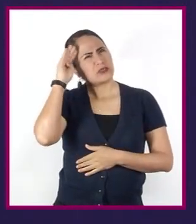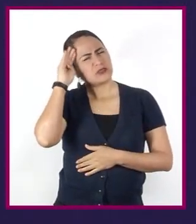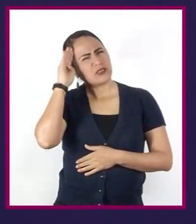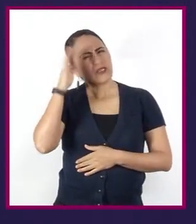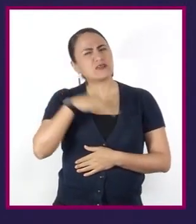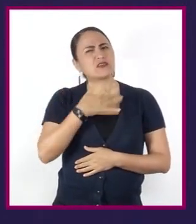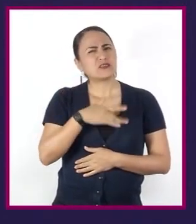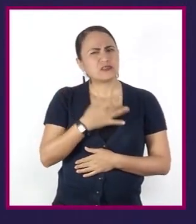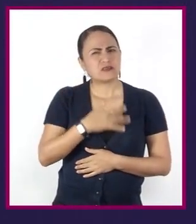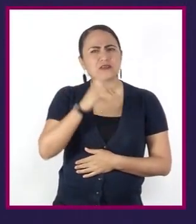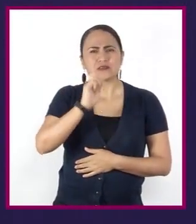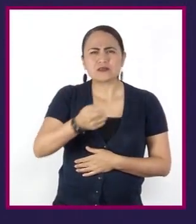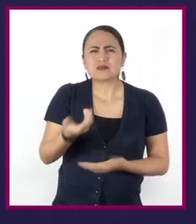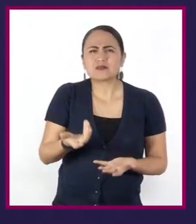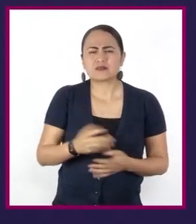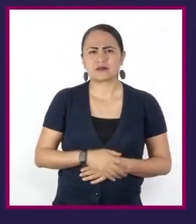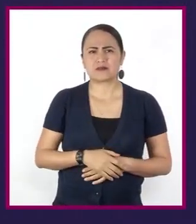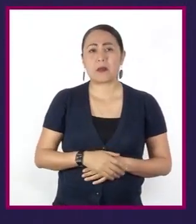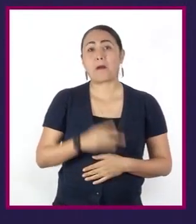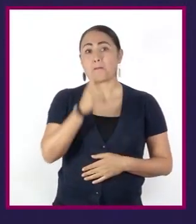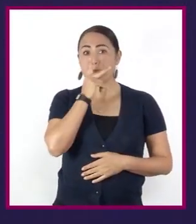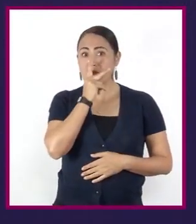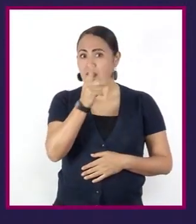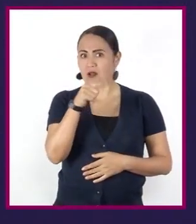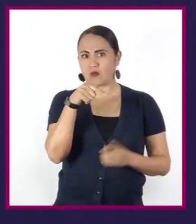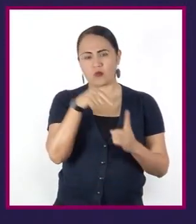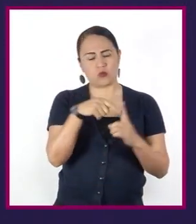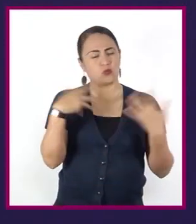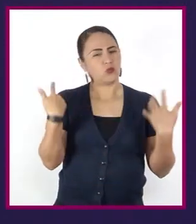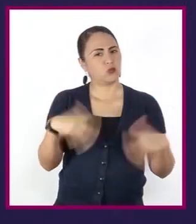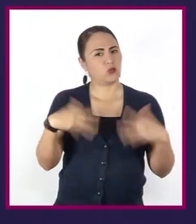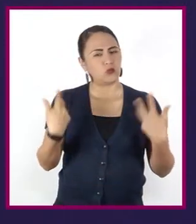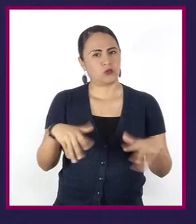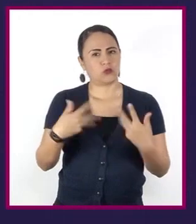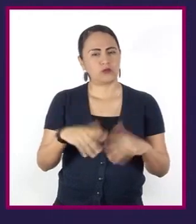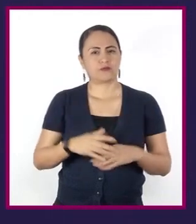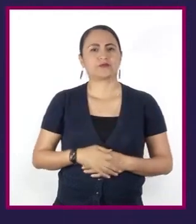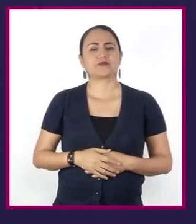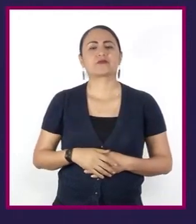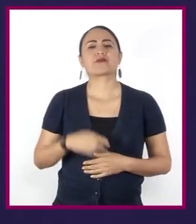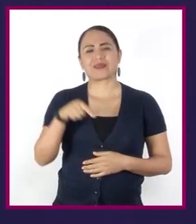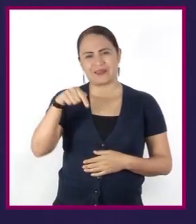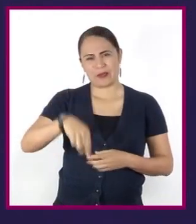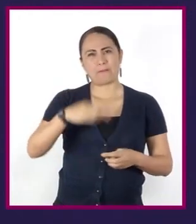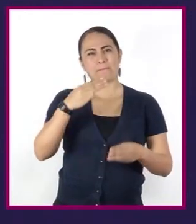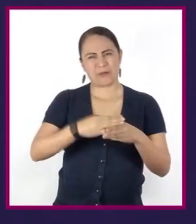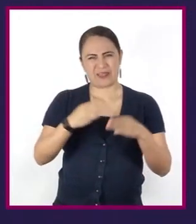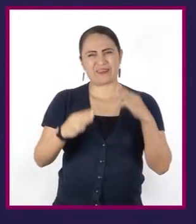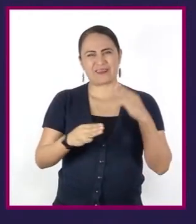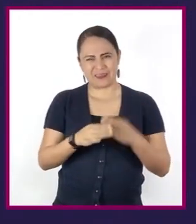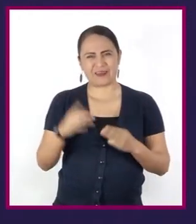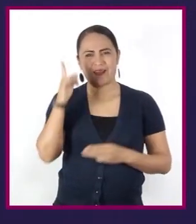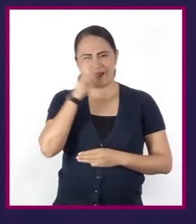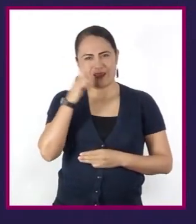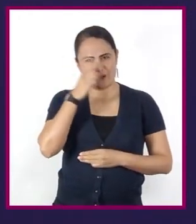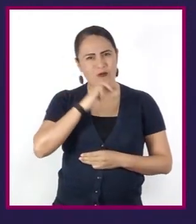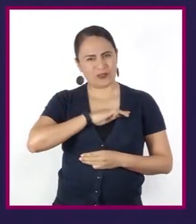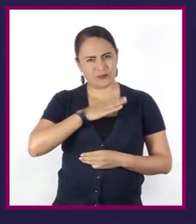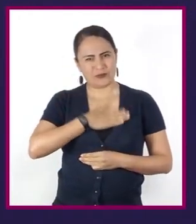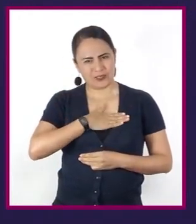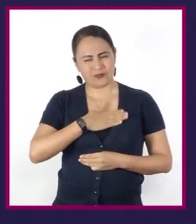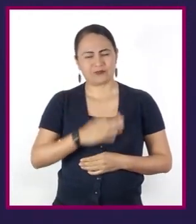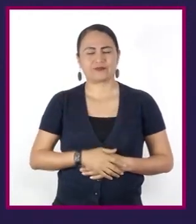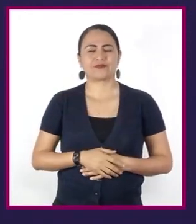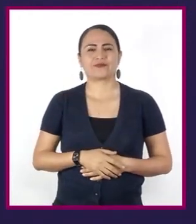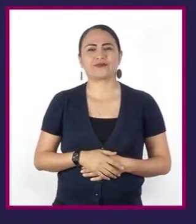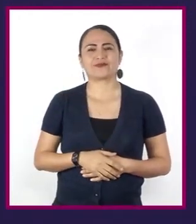Pues es que las palabras tienen muchos poderes, como ya sabemos en esta materia de lengua materna. Mira,